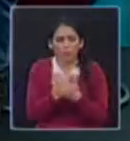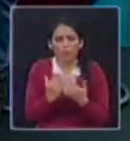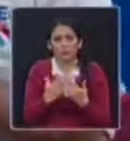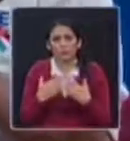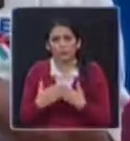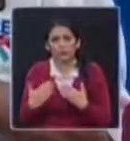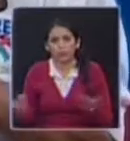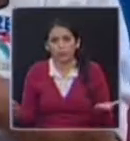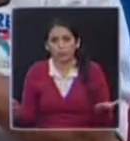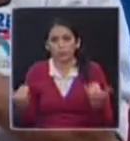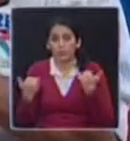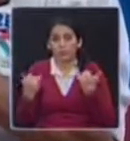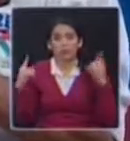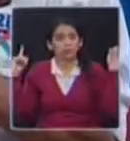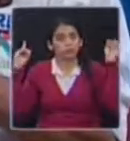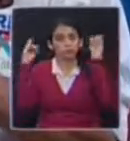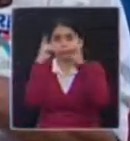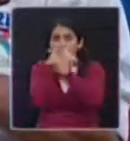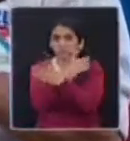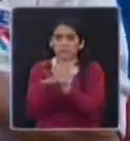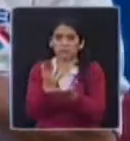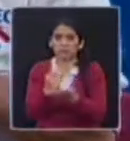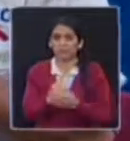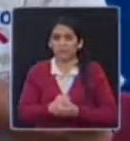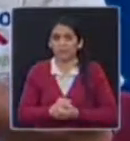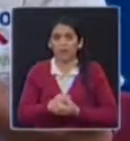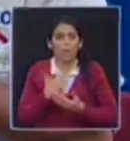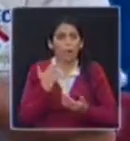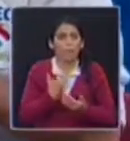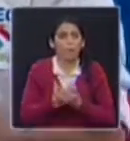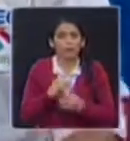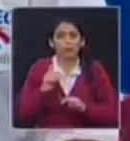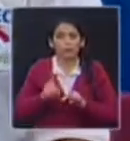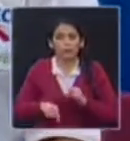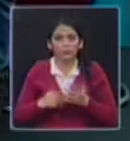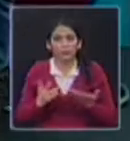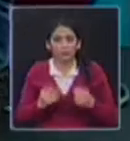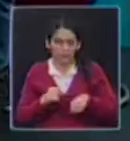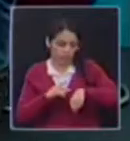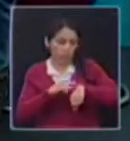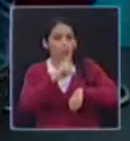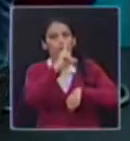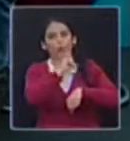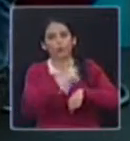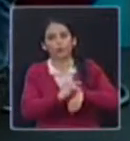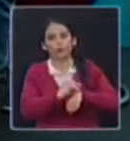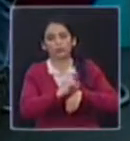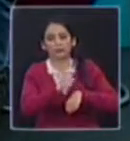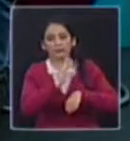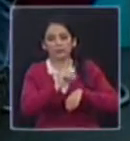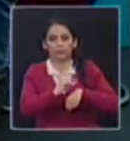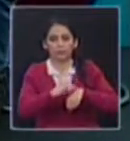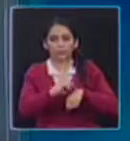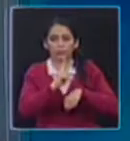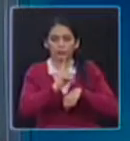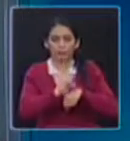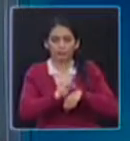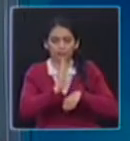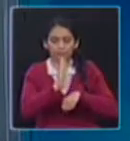ha alejado esa posibilidad de tener algo. Pues se nos acaba el tiempo. Bueno, esto es en el escenario de que